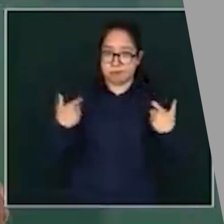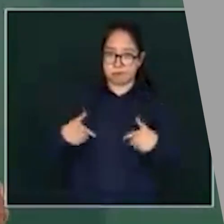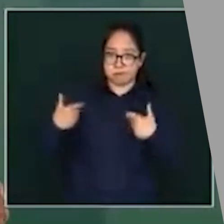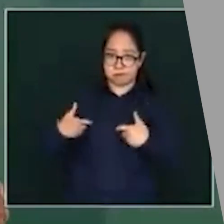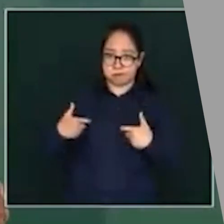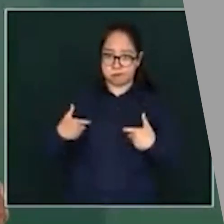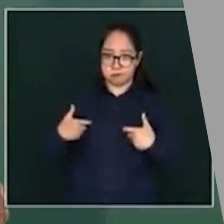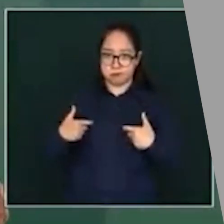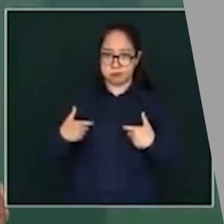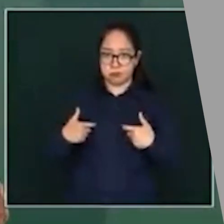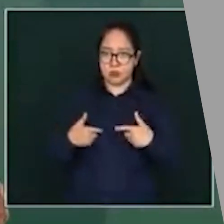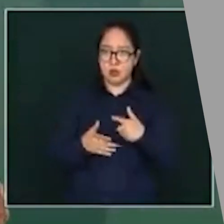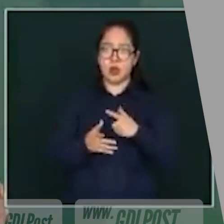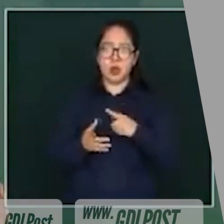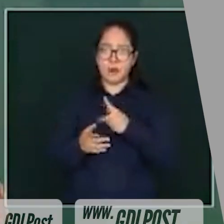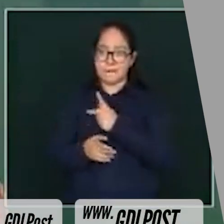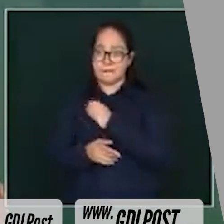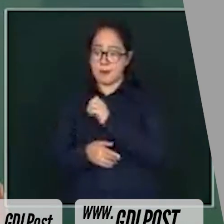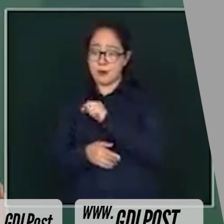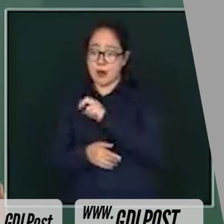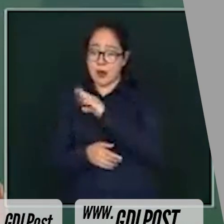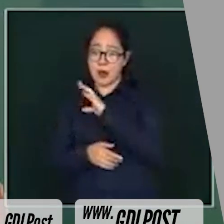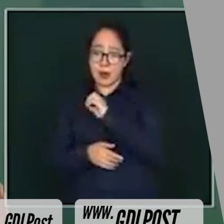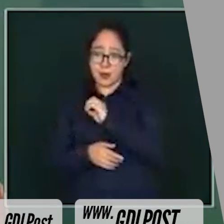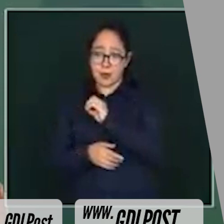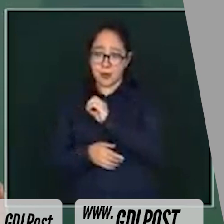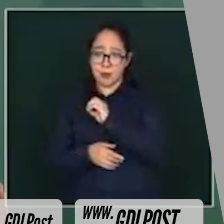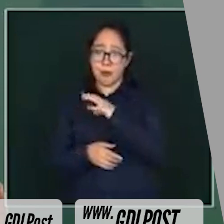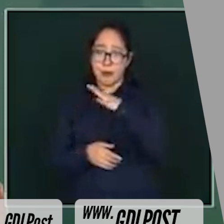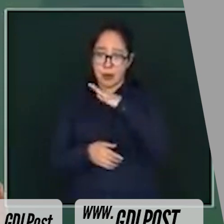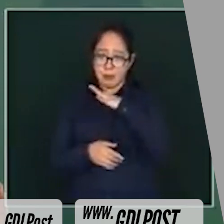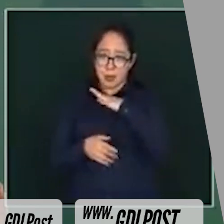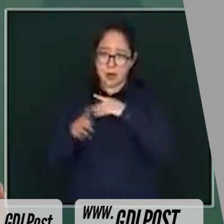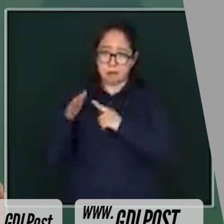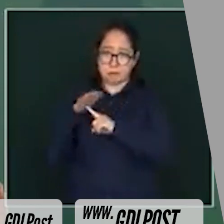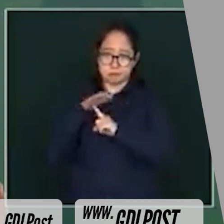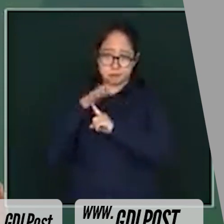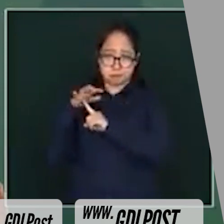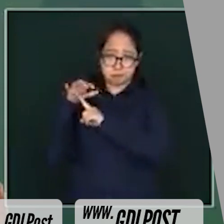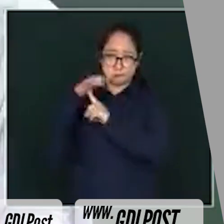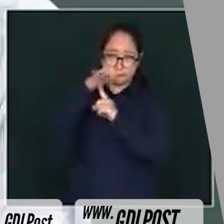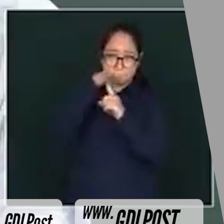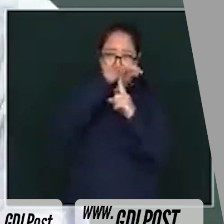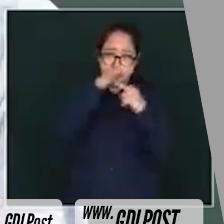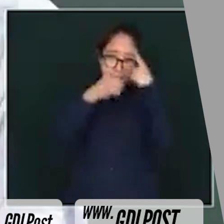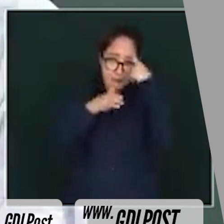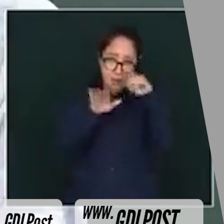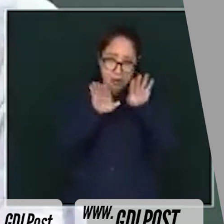desde Polanco hasta el aeropuerto en helicóptero.